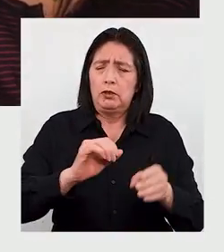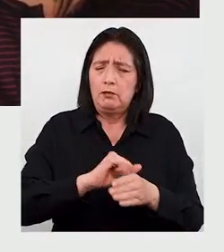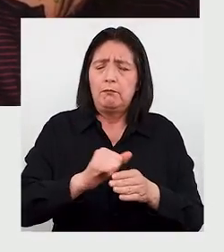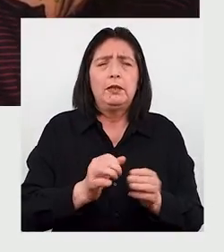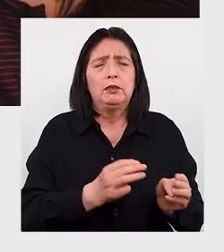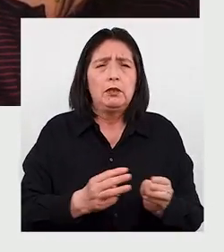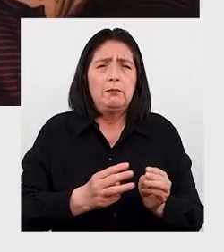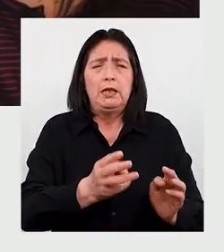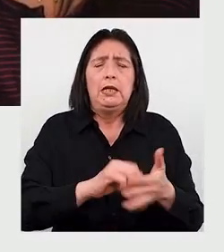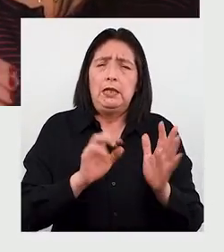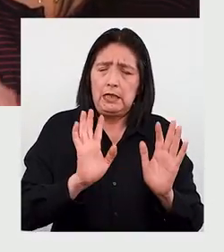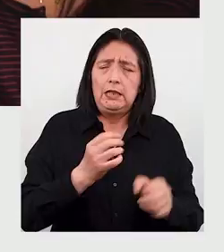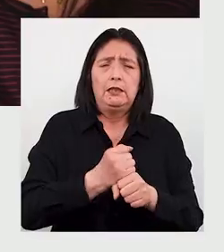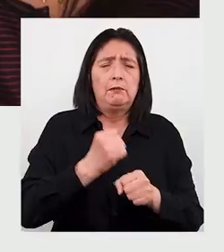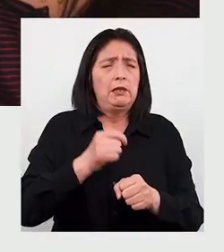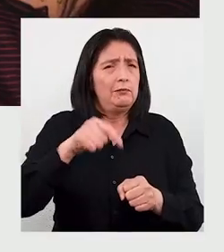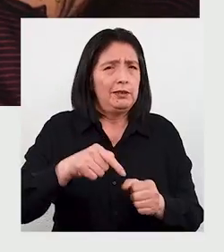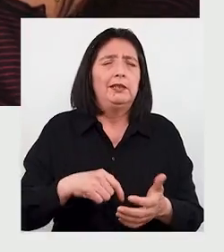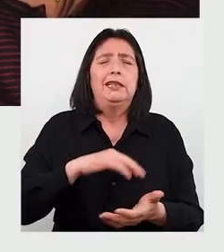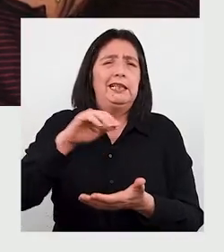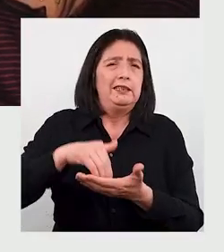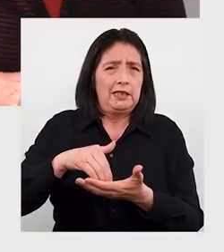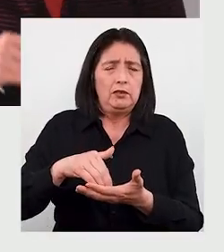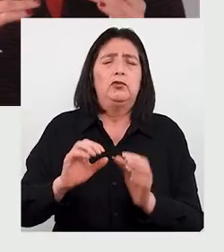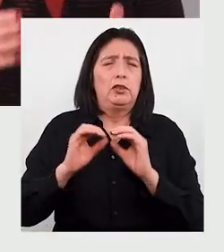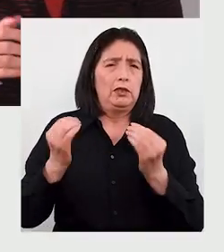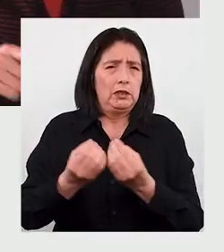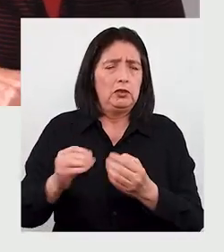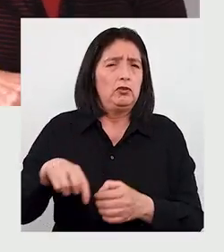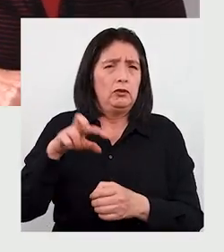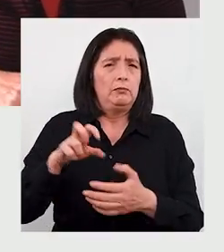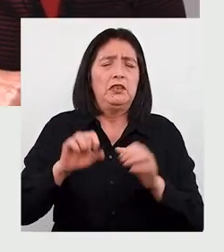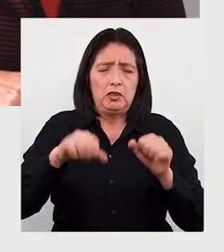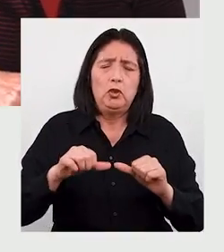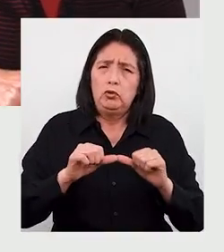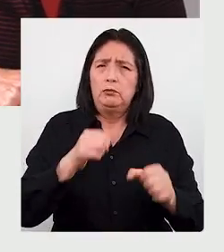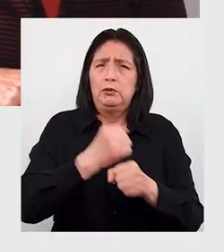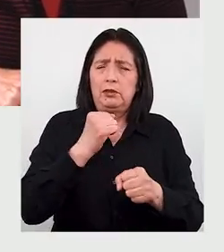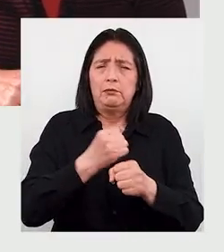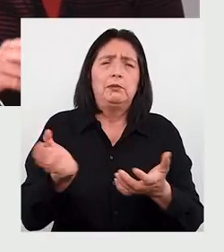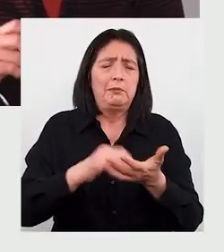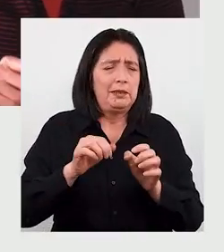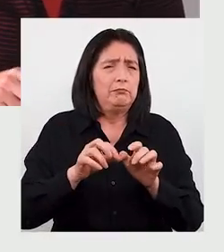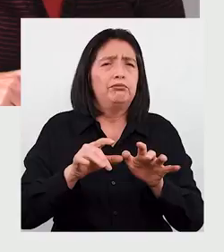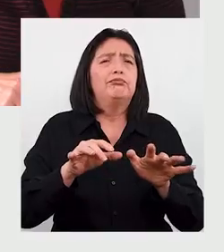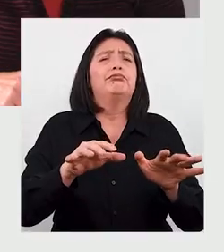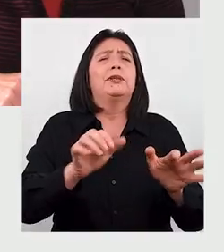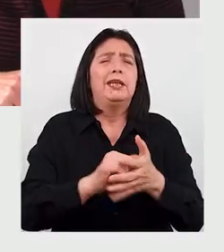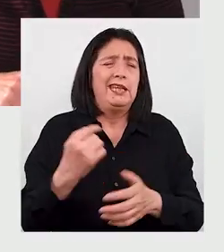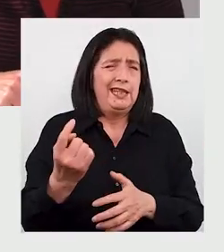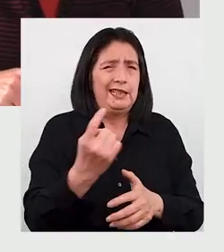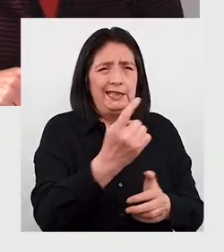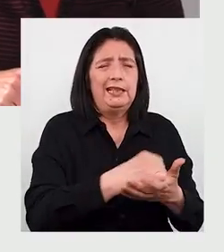una estrategia como esta desde el corazón de nuestra institución. Seguiremos trabajando para que puedan abarcar y repercutir